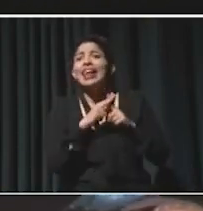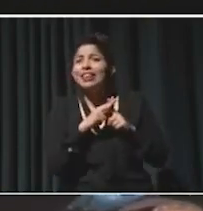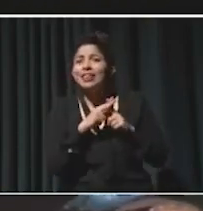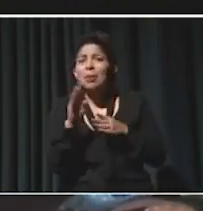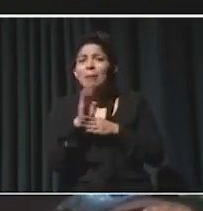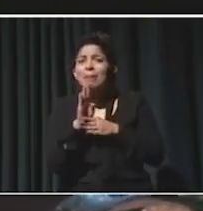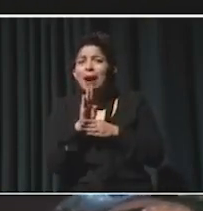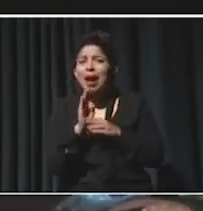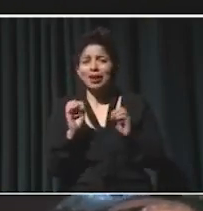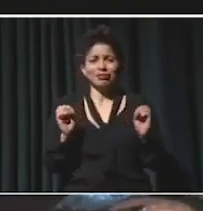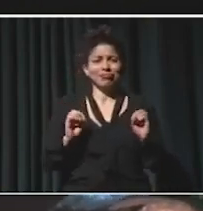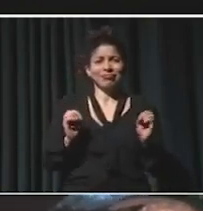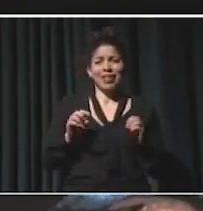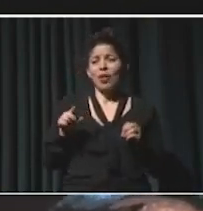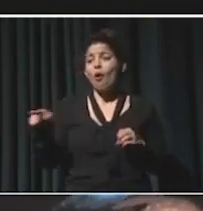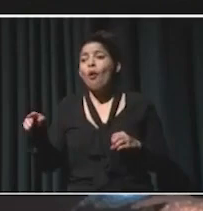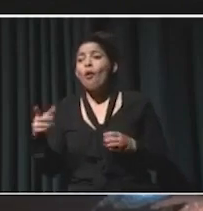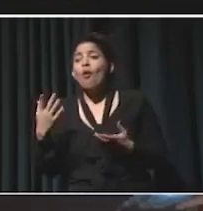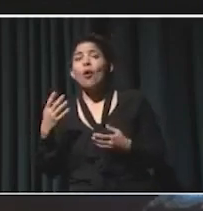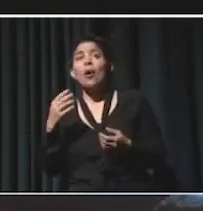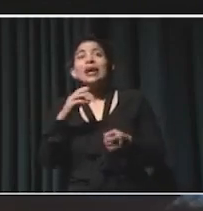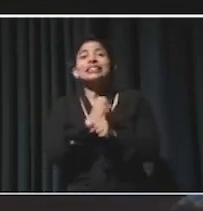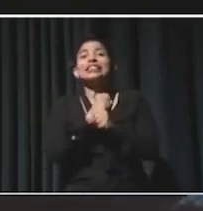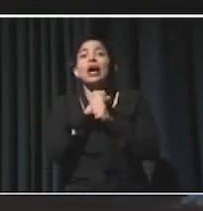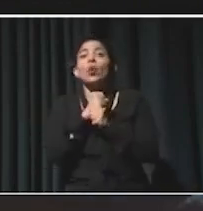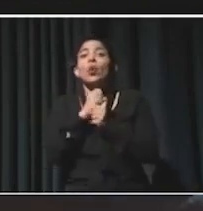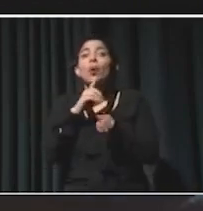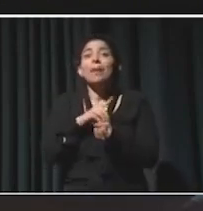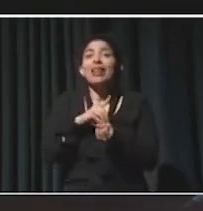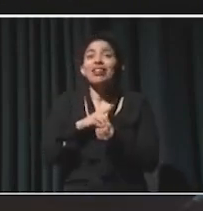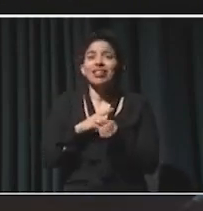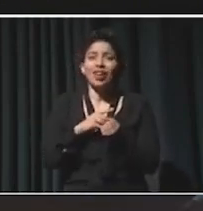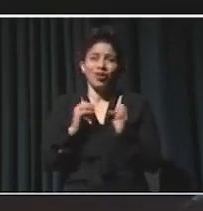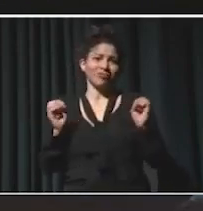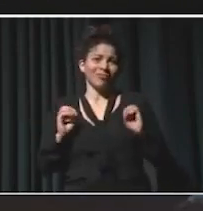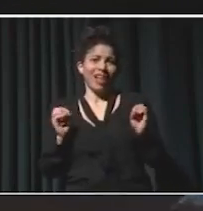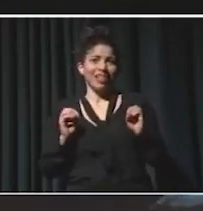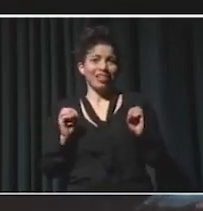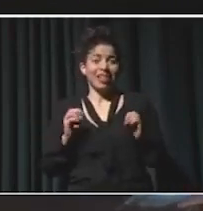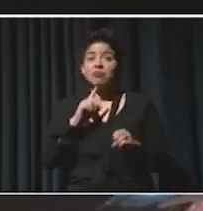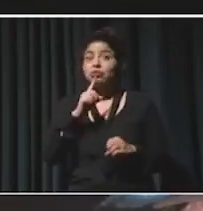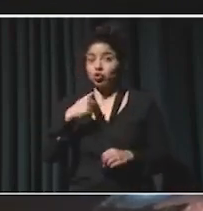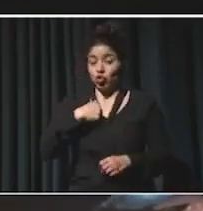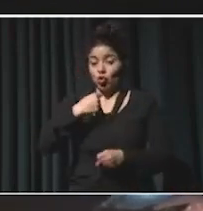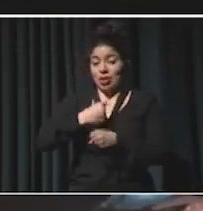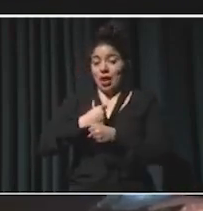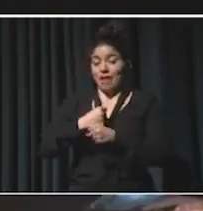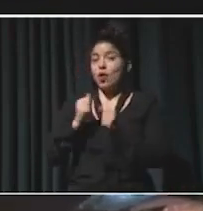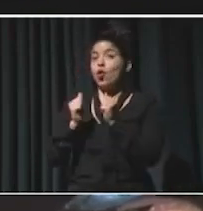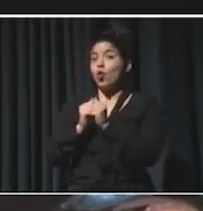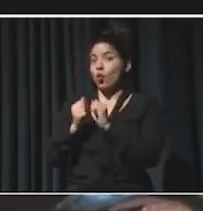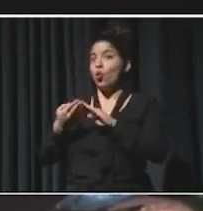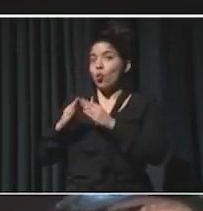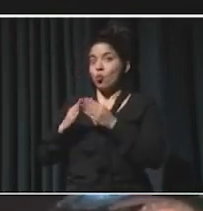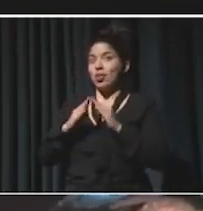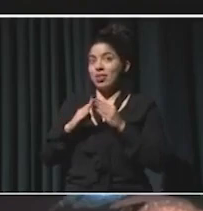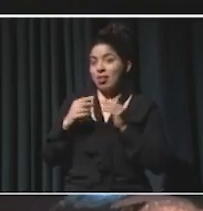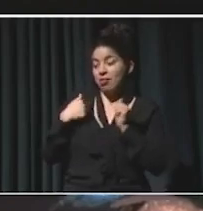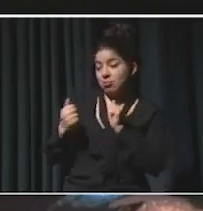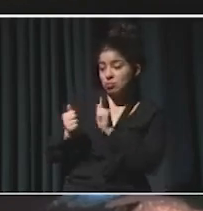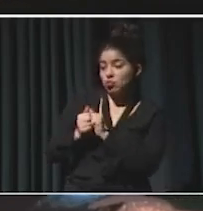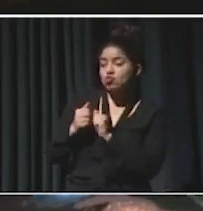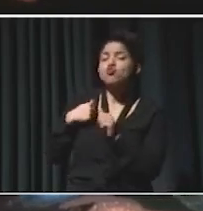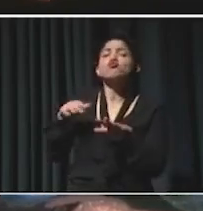no tienen acceso a un seguro médico. Es más, yo trabajo con comunidades que para yo hacerles